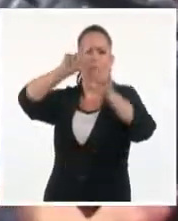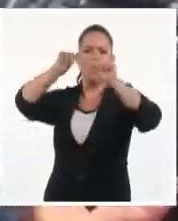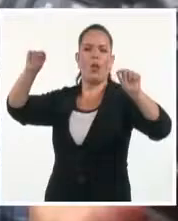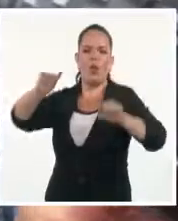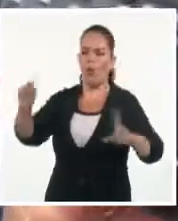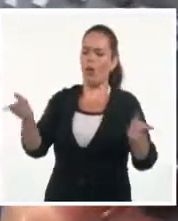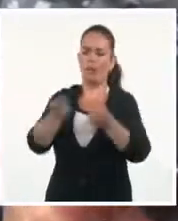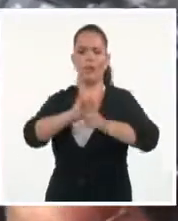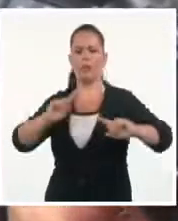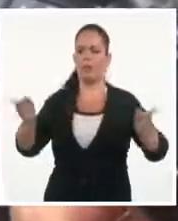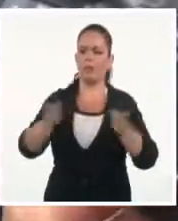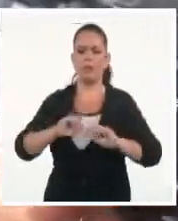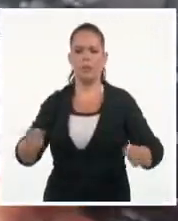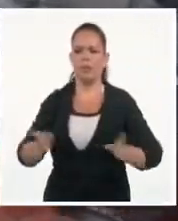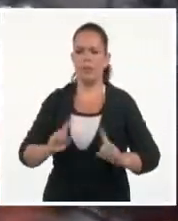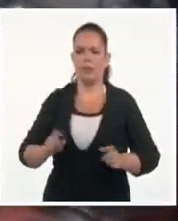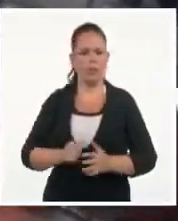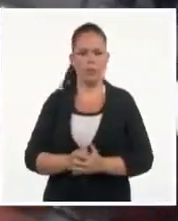Y si